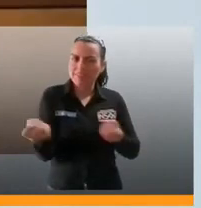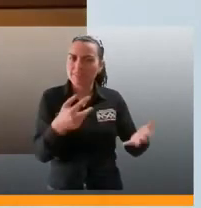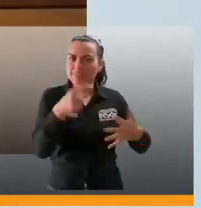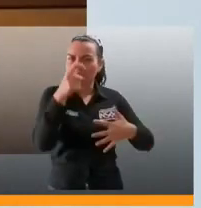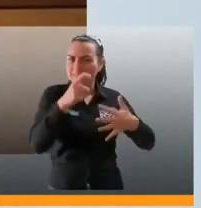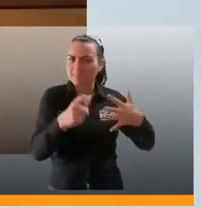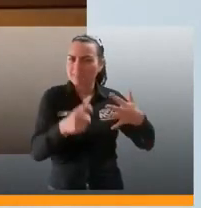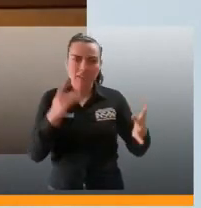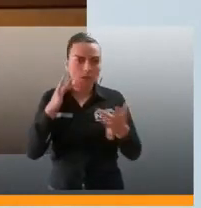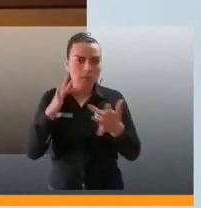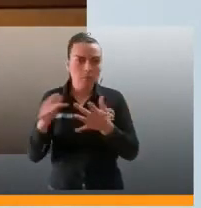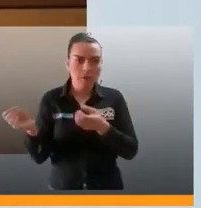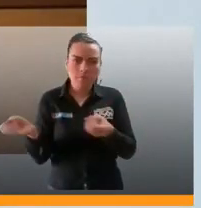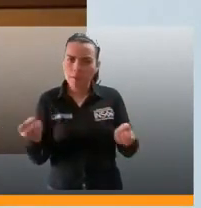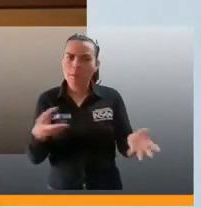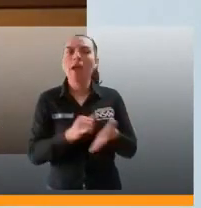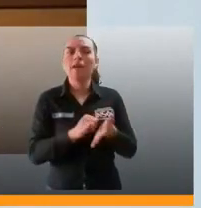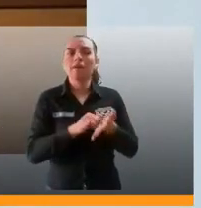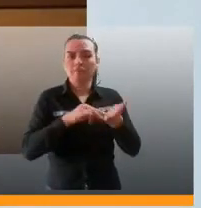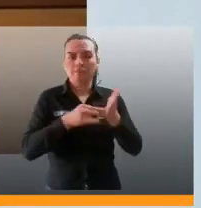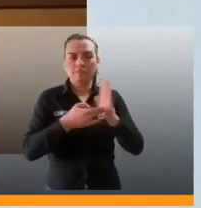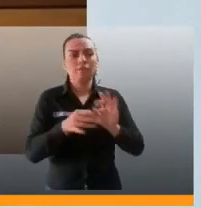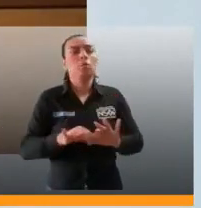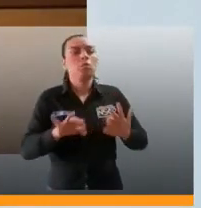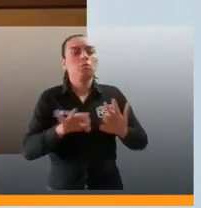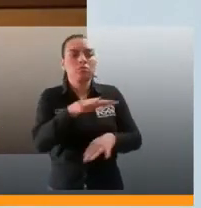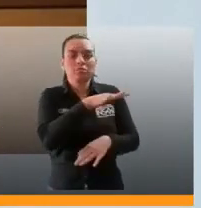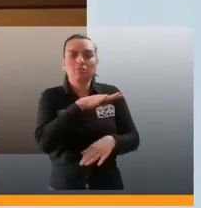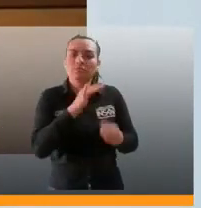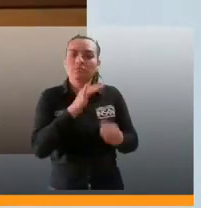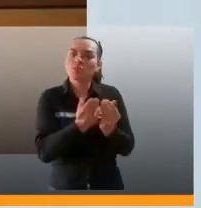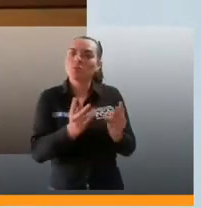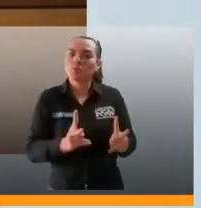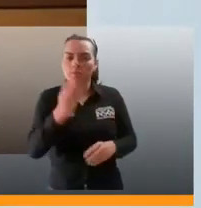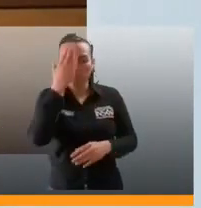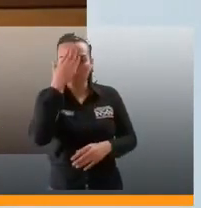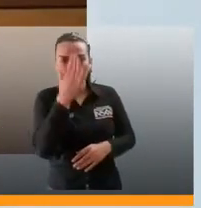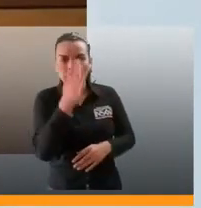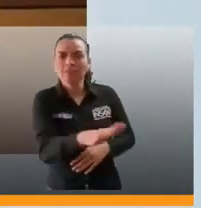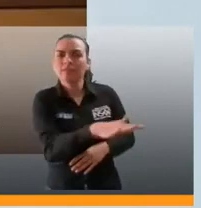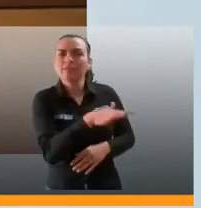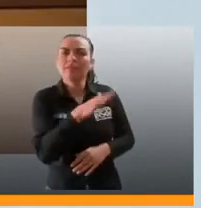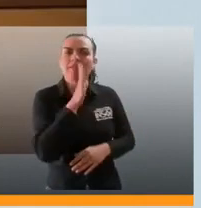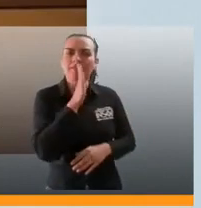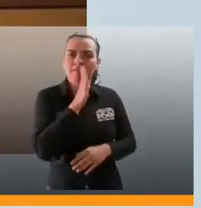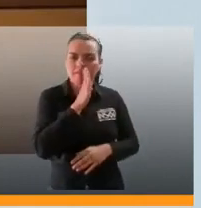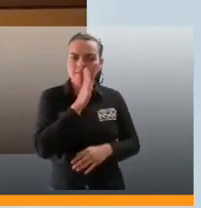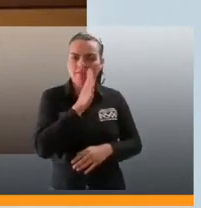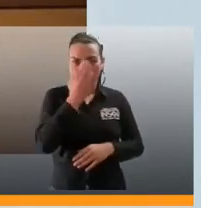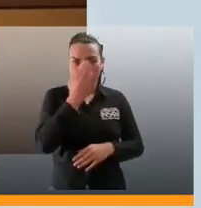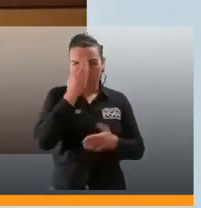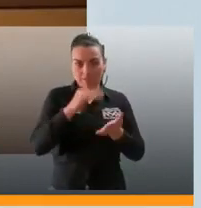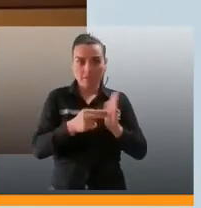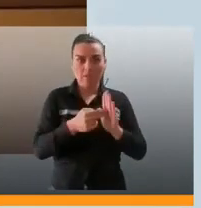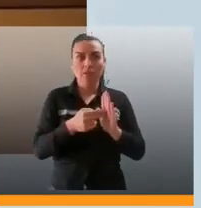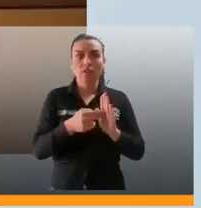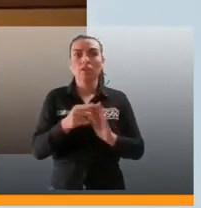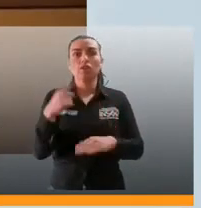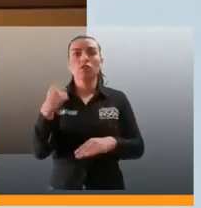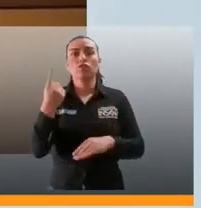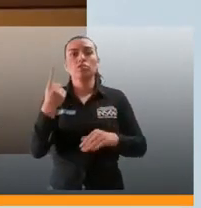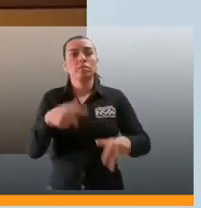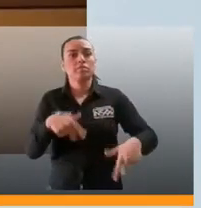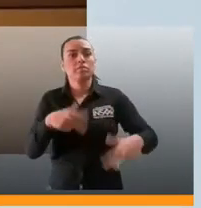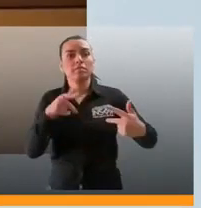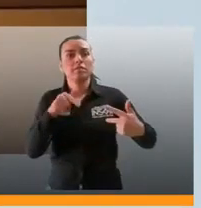Entonces, ese conocer a los estudiantes, el permitir que no solo sean los trabajos sincrónicos, sino que existan a